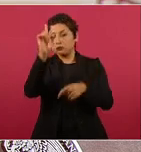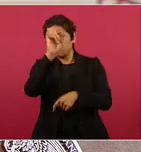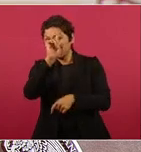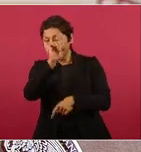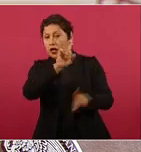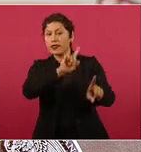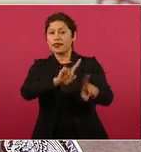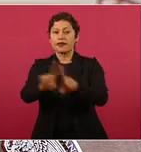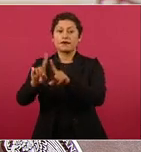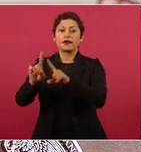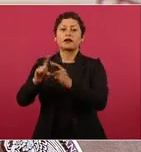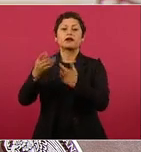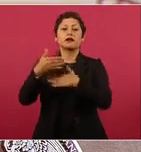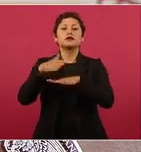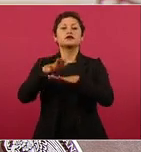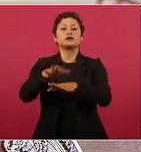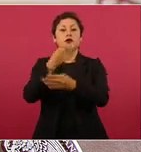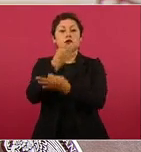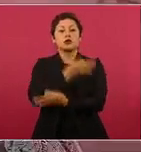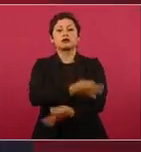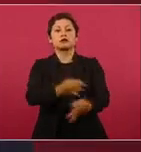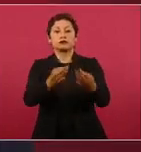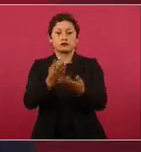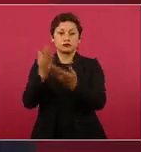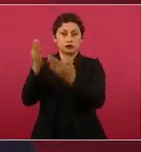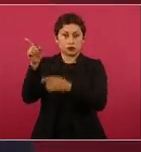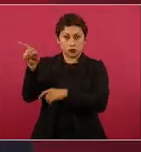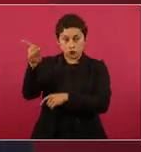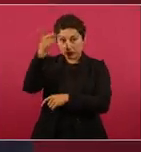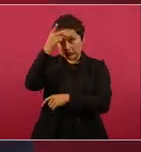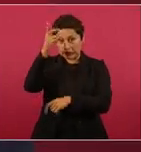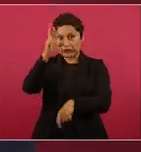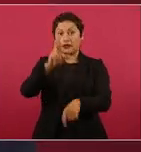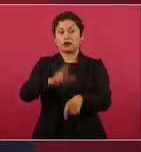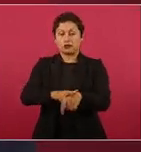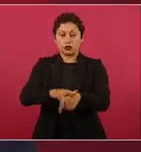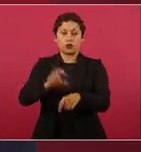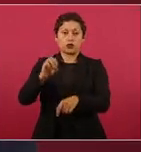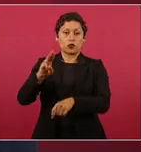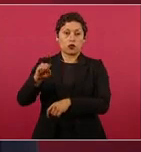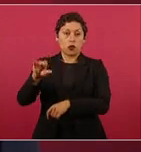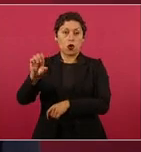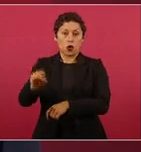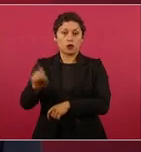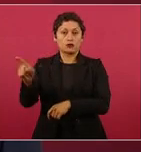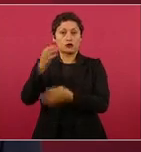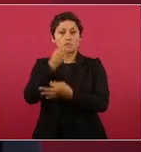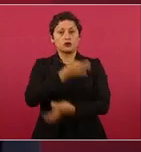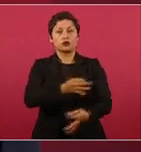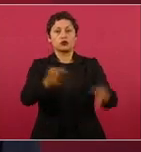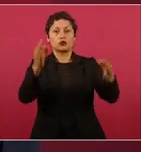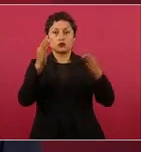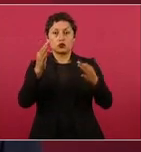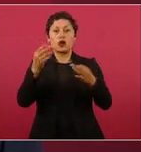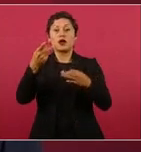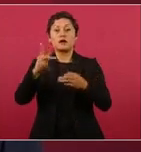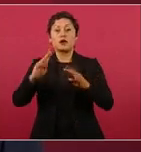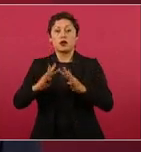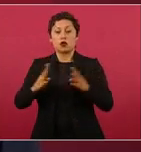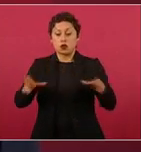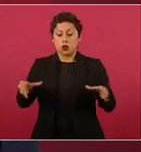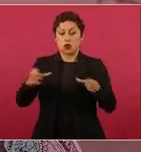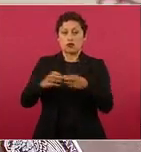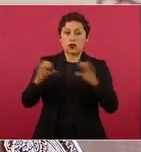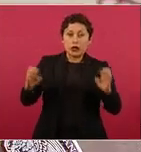con esta declaratoria que hizo el director de la Organización Mundial de la Salud, aunque no tuvo el voto mayoritario del Comité de